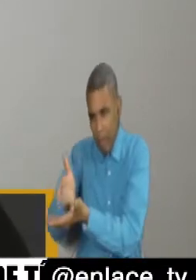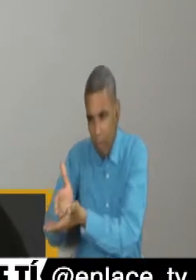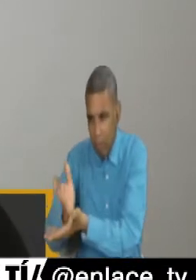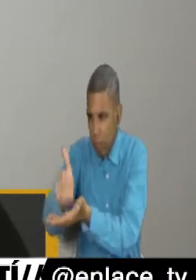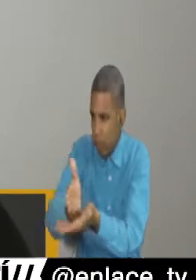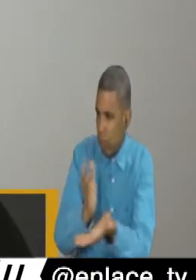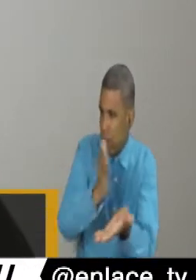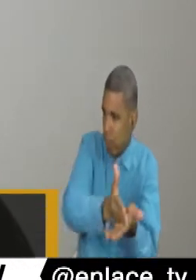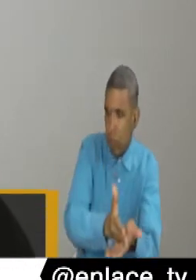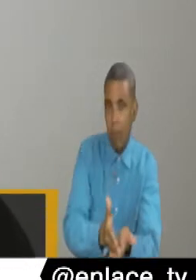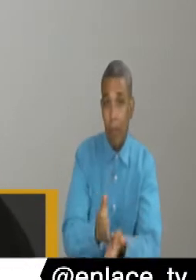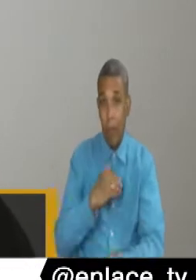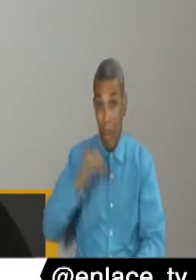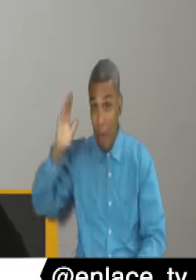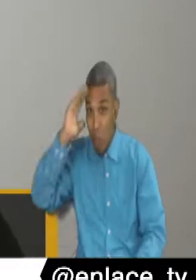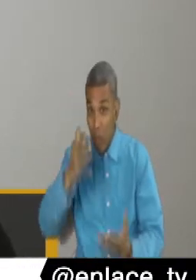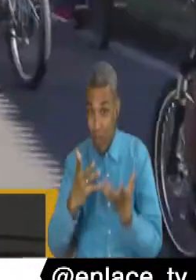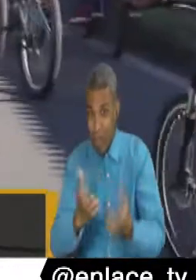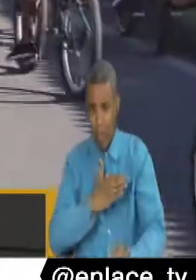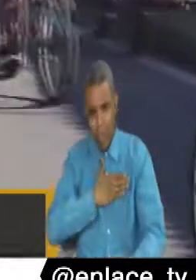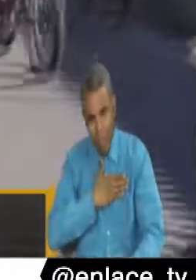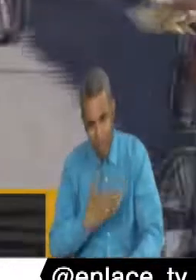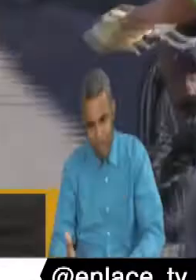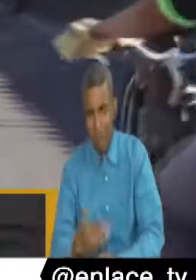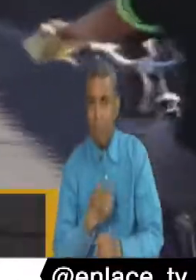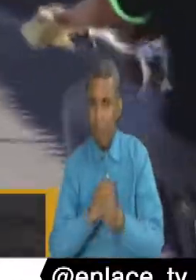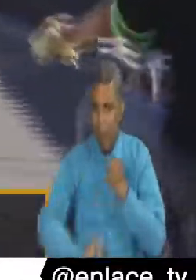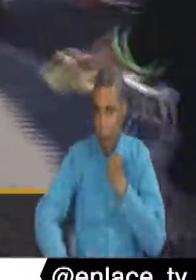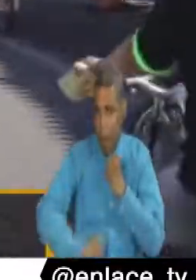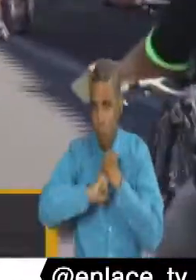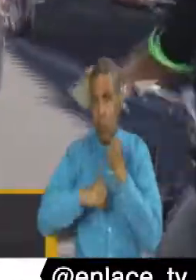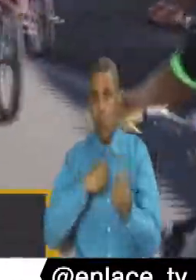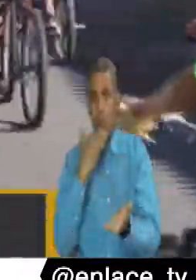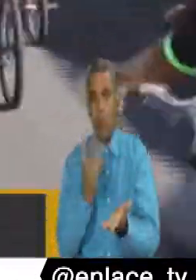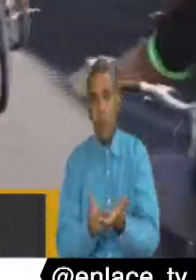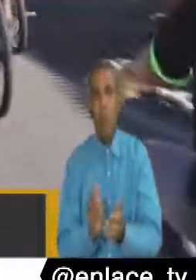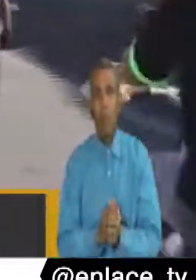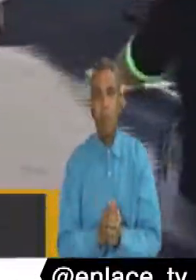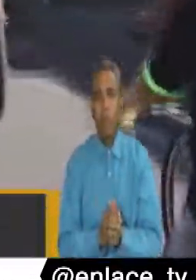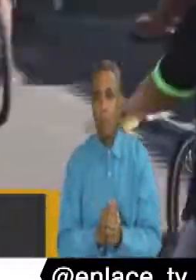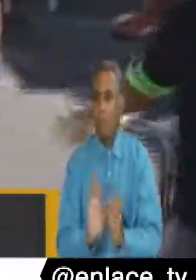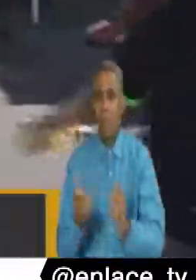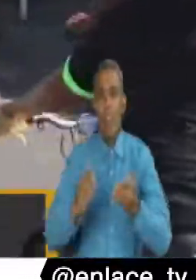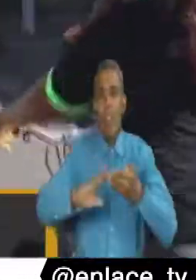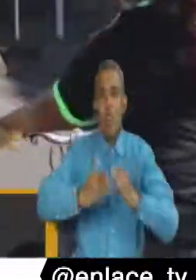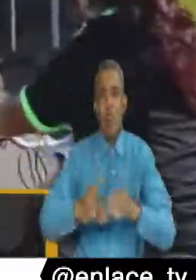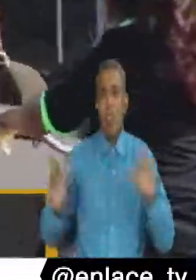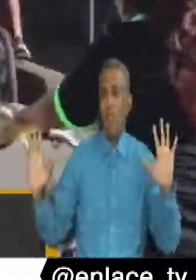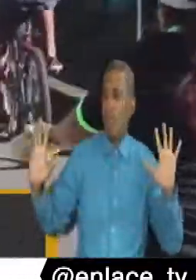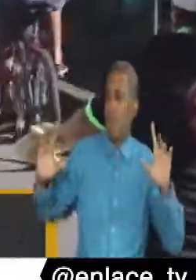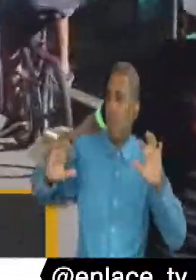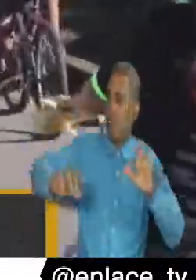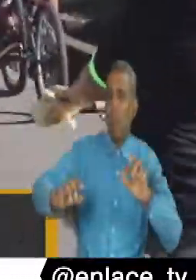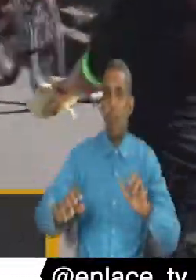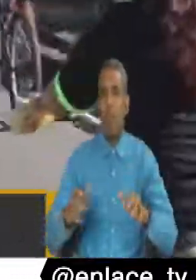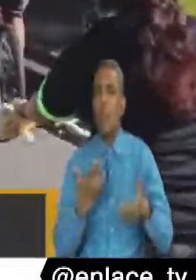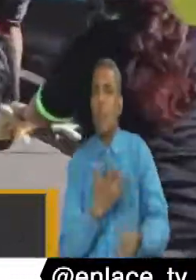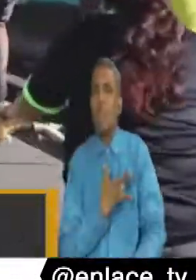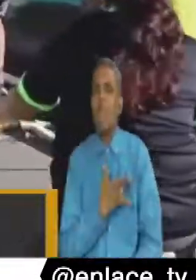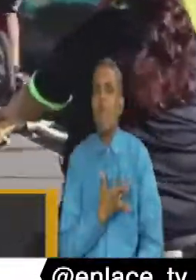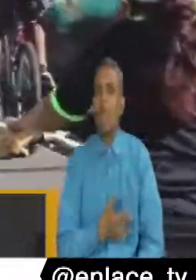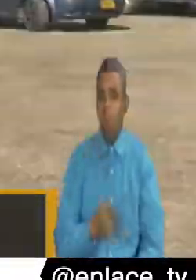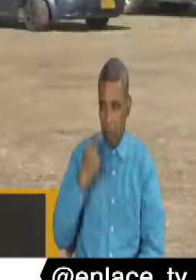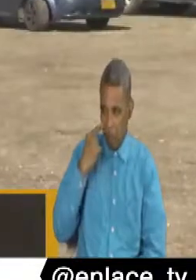Nacional, en participar en todas estas actividades. La comunidad de estas comunas participó de manera masiva y se mostró satisfecha por esta clase de